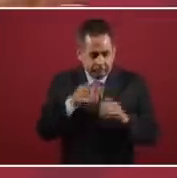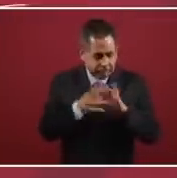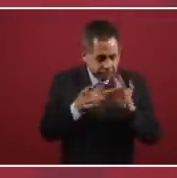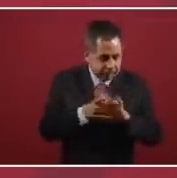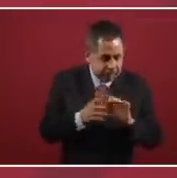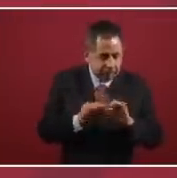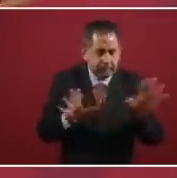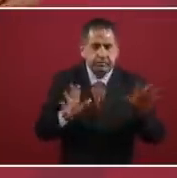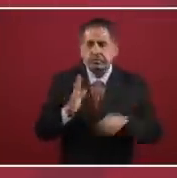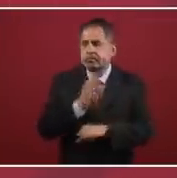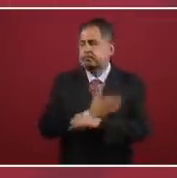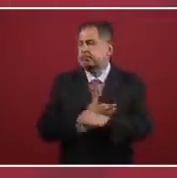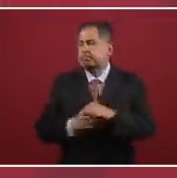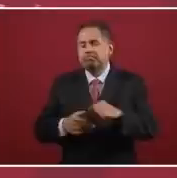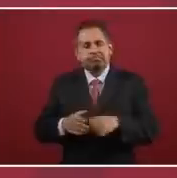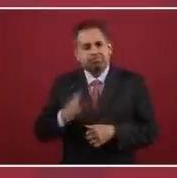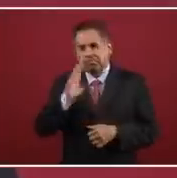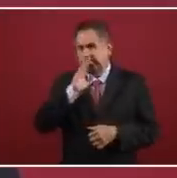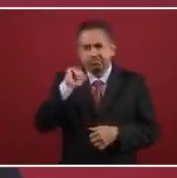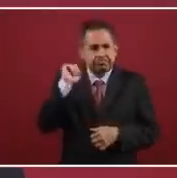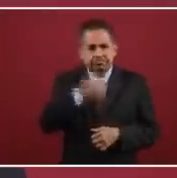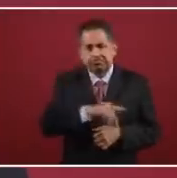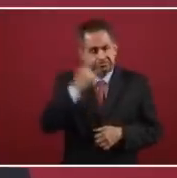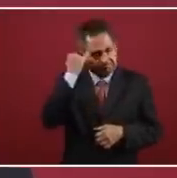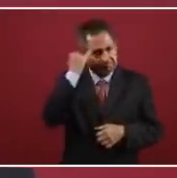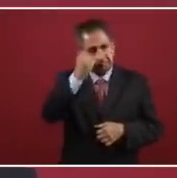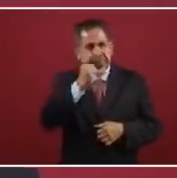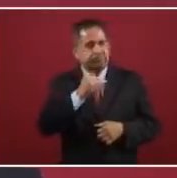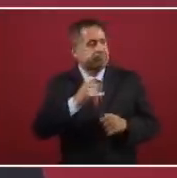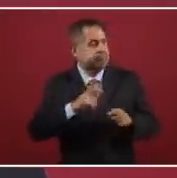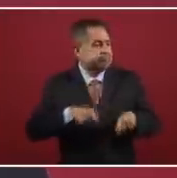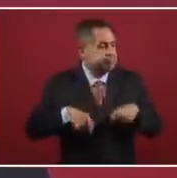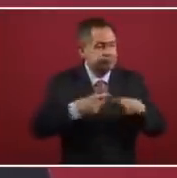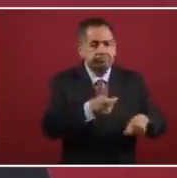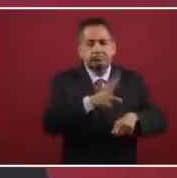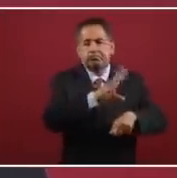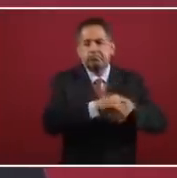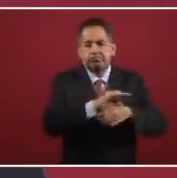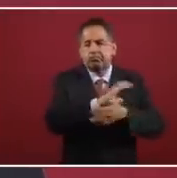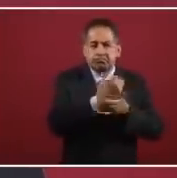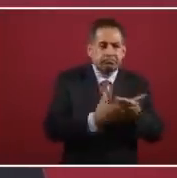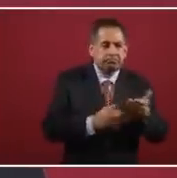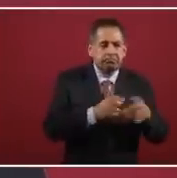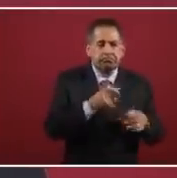que fue de desastroso el neoliberalismo,